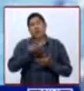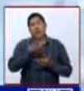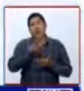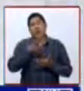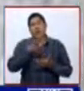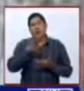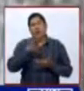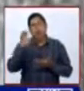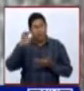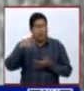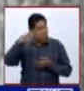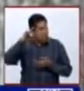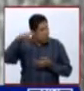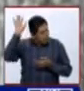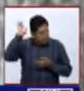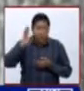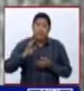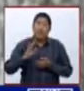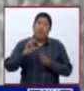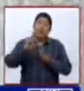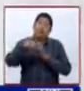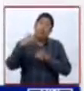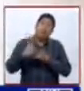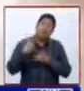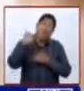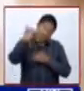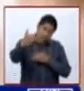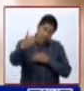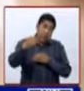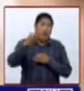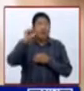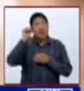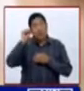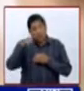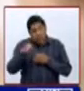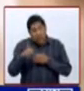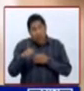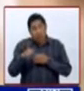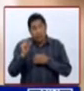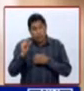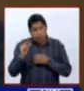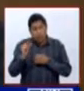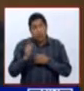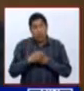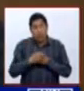El resto de las personas que han nacido ya más adelante, sin tener un poco de